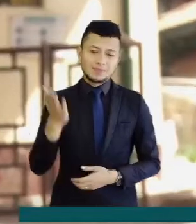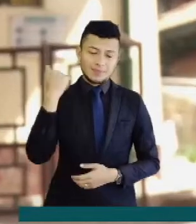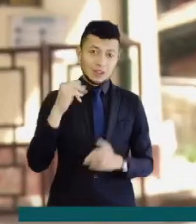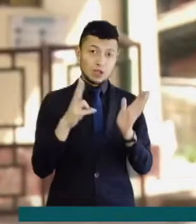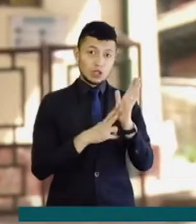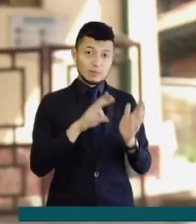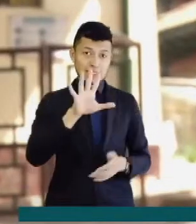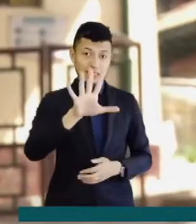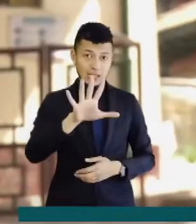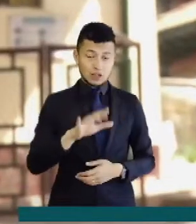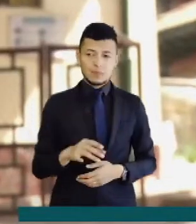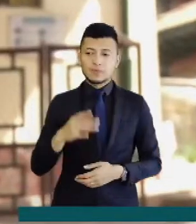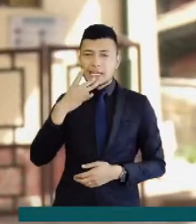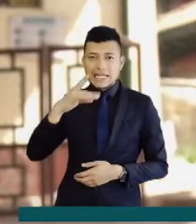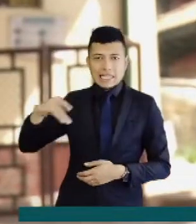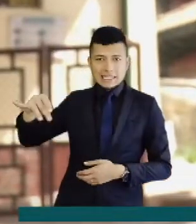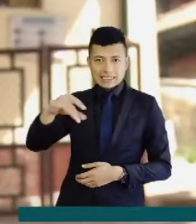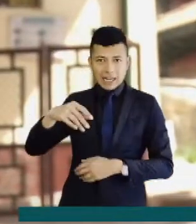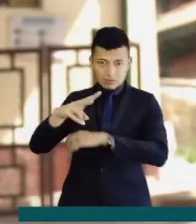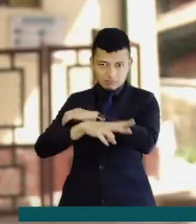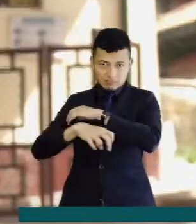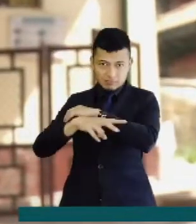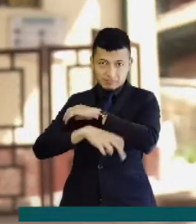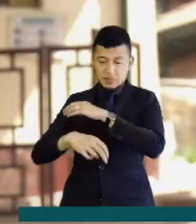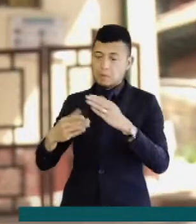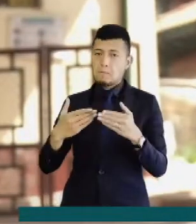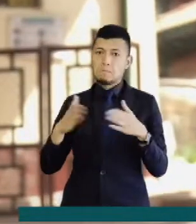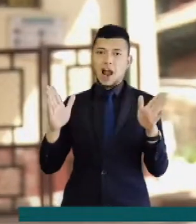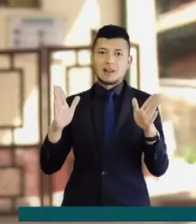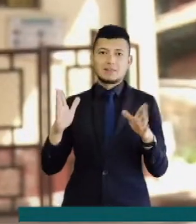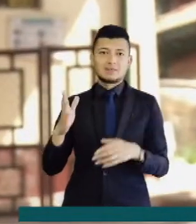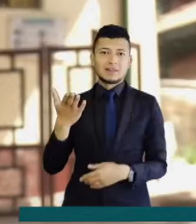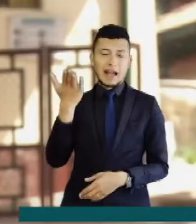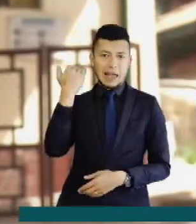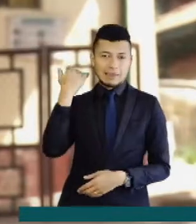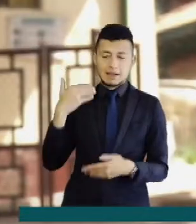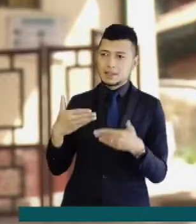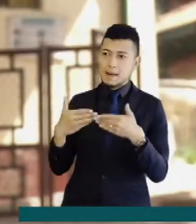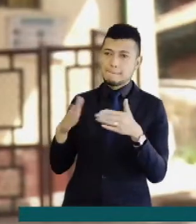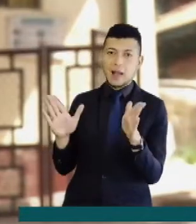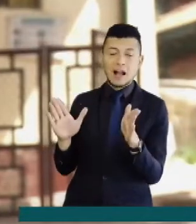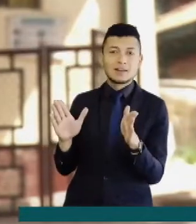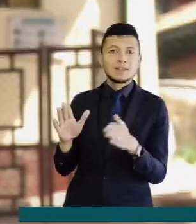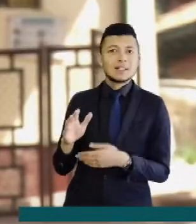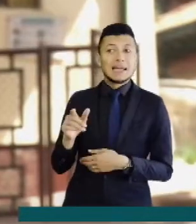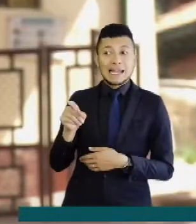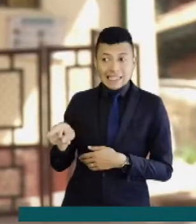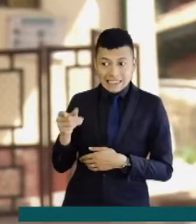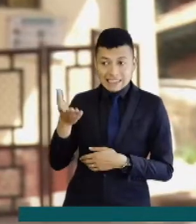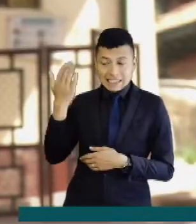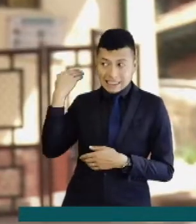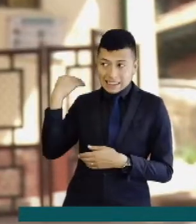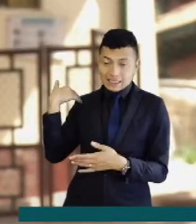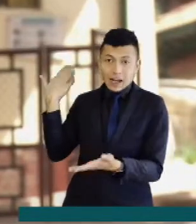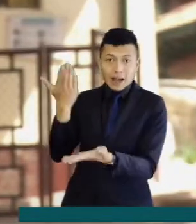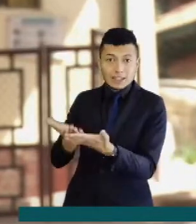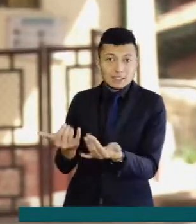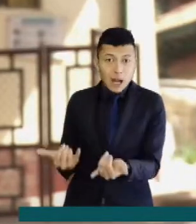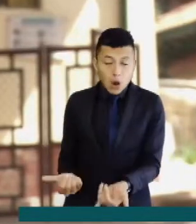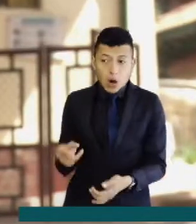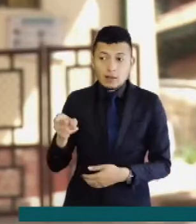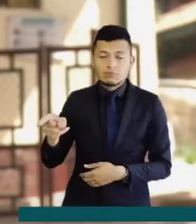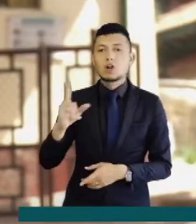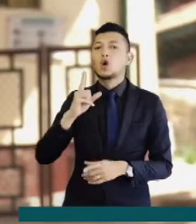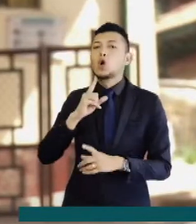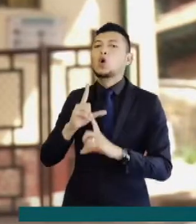Desde el 2005, la mina de sal de Nemocón dio apertura a sus puertas para el público. Desde ese entonces, se ha convertido en